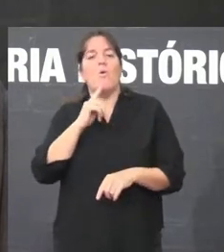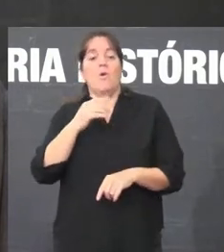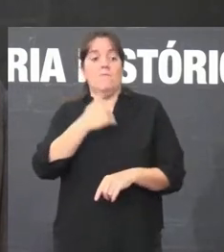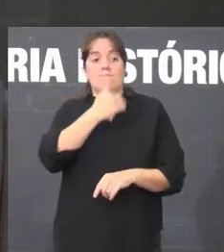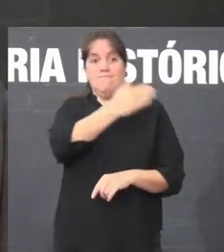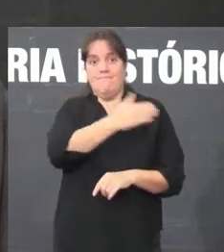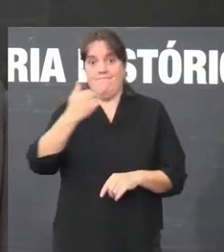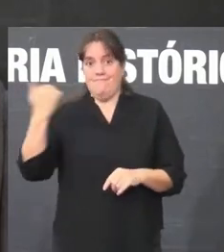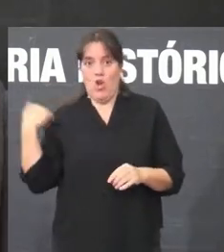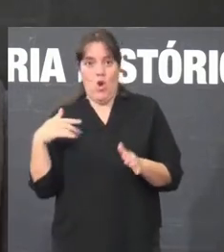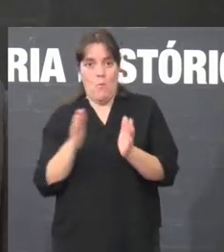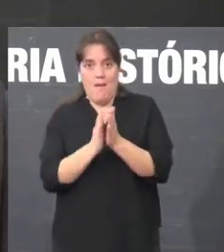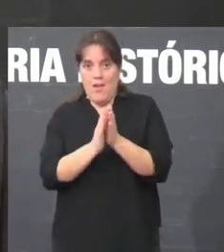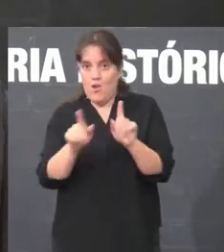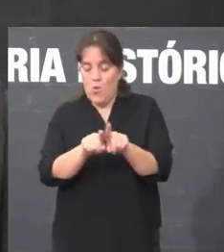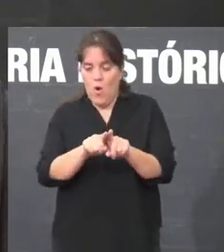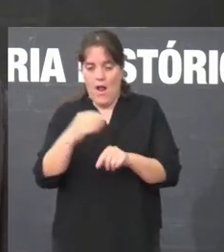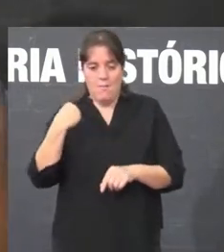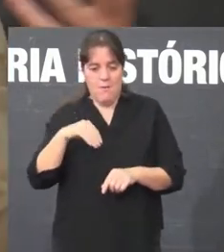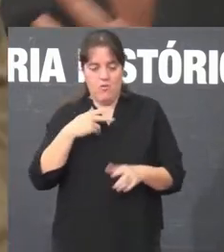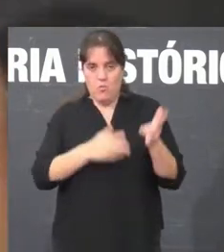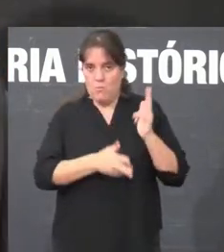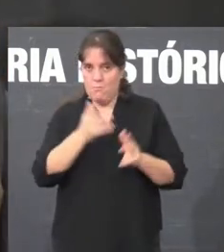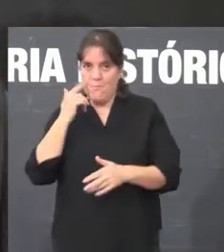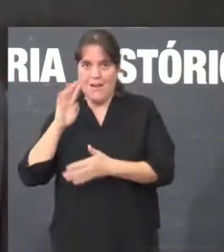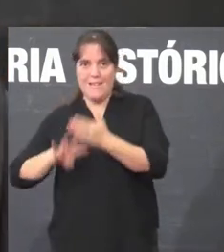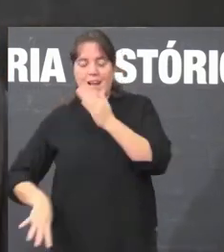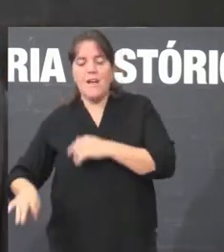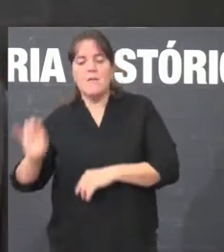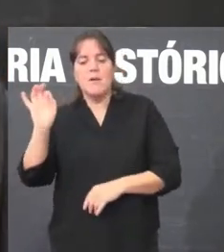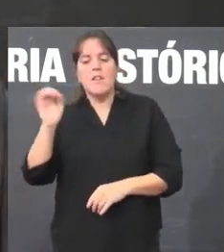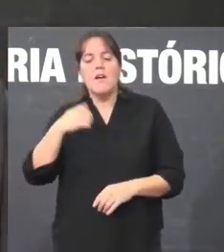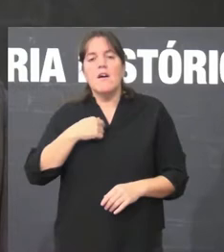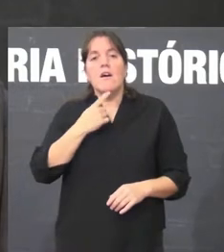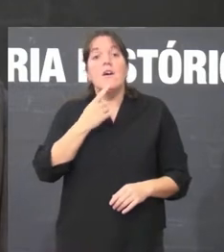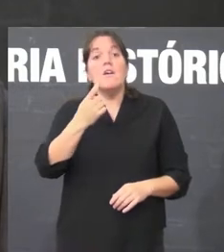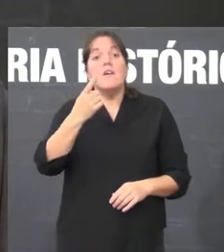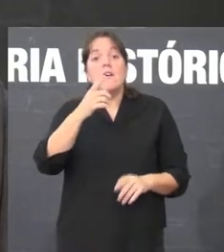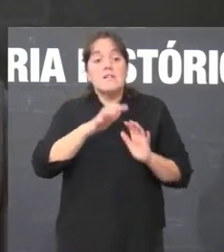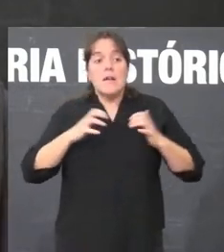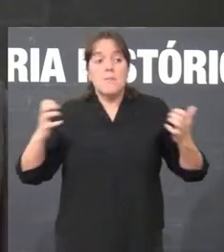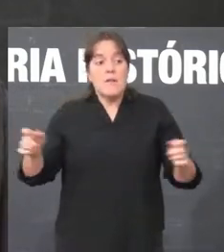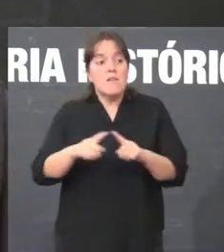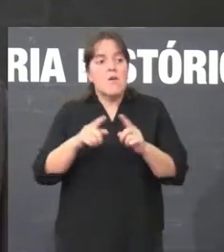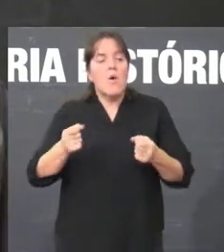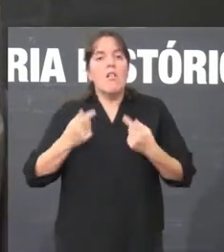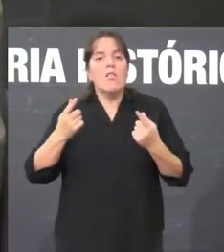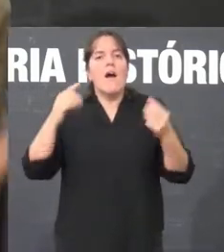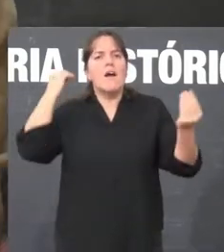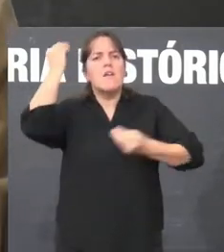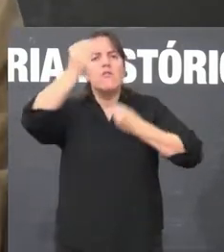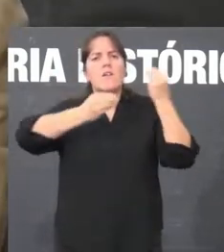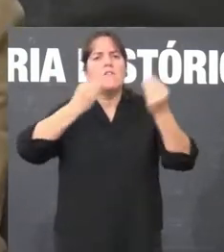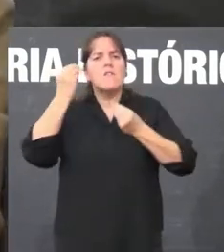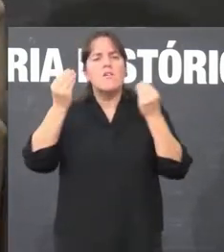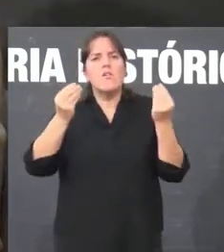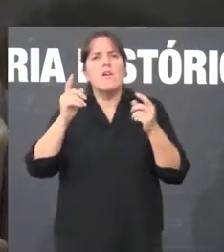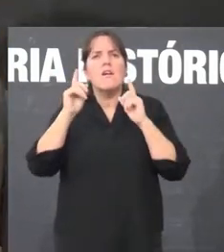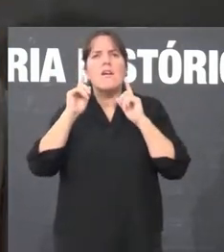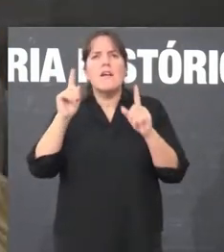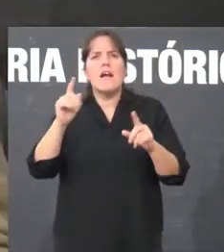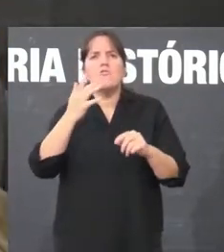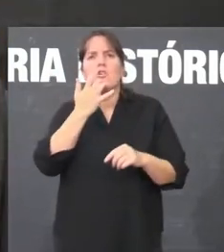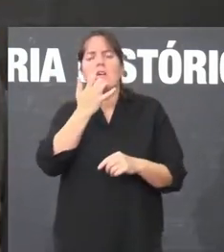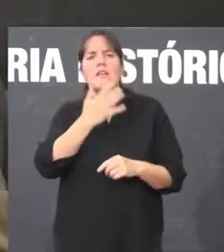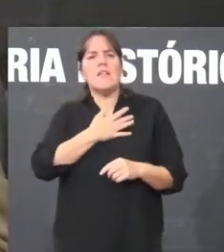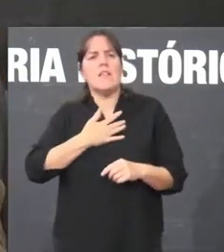Eu, claro, aquel día pensábamos tamén, e esta mesa ven a facer un pouco esa reflexión, como é posible que